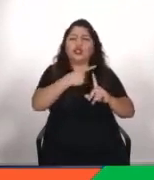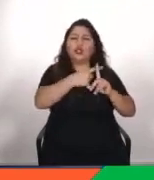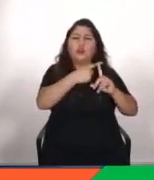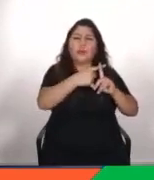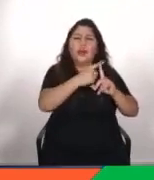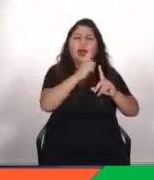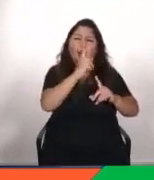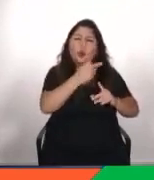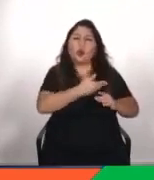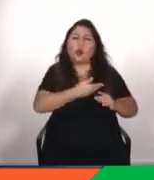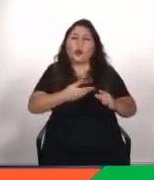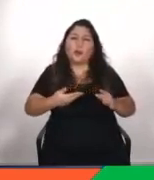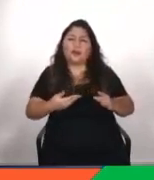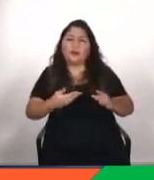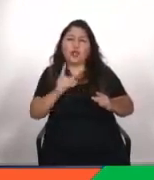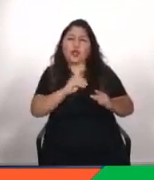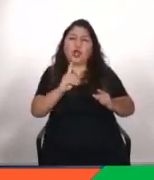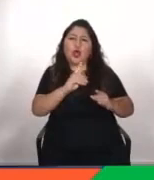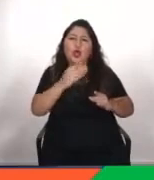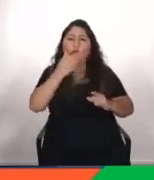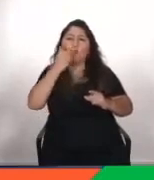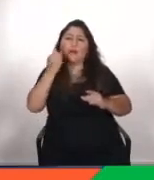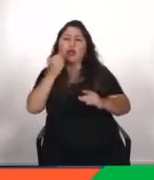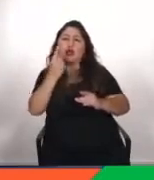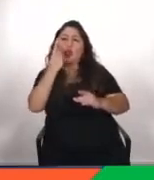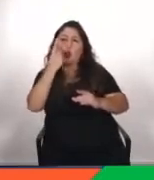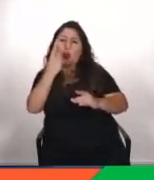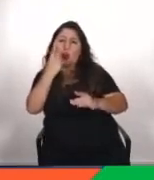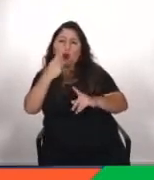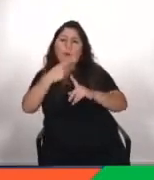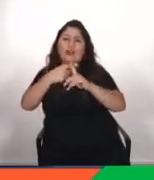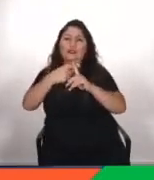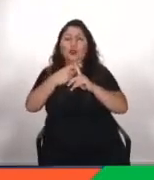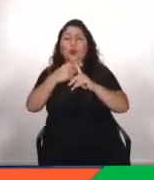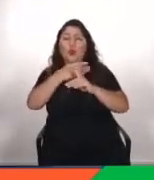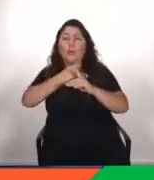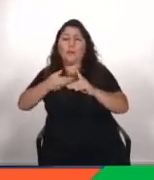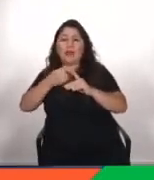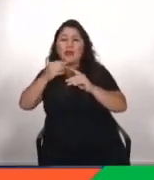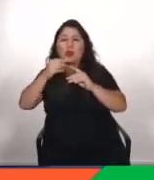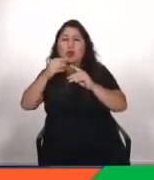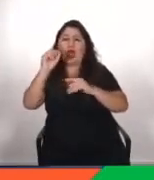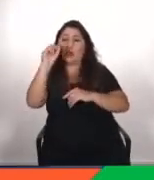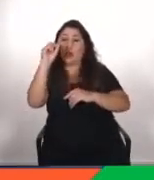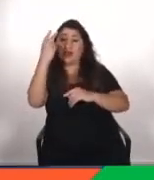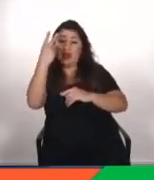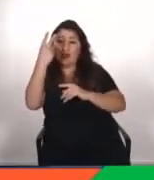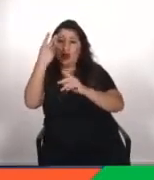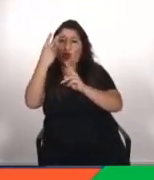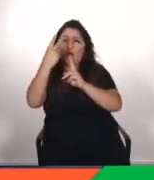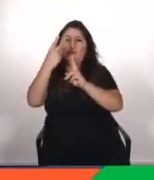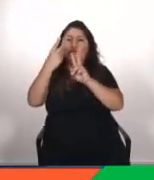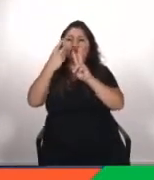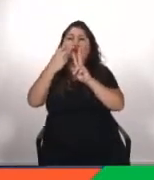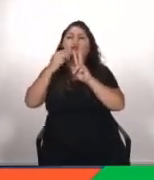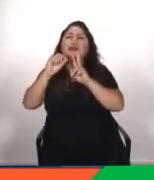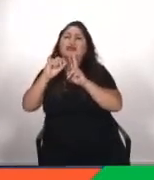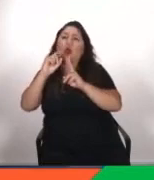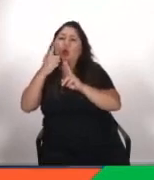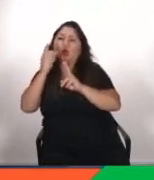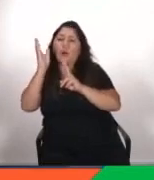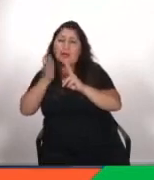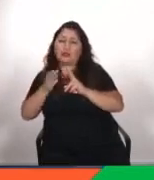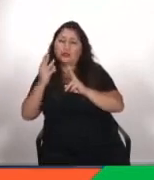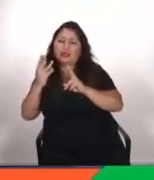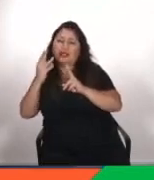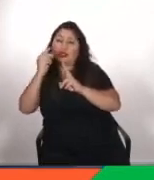1 más un medio al cuadrado, más un tercio al cuadrado, más un cuarto al cuadrado, etcétera? Vamos sumando números más pequeñitos. Lo que Euler